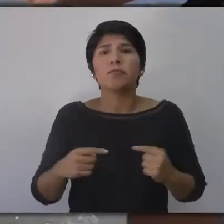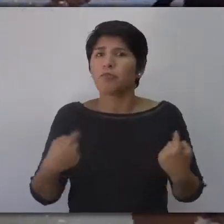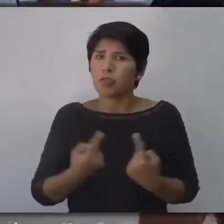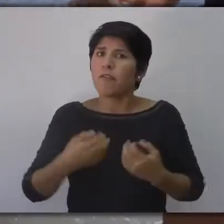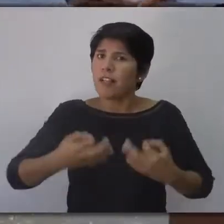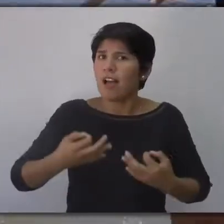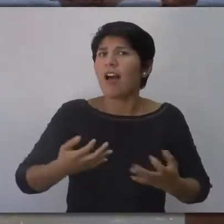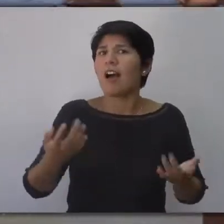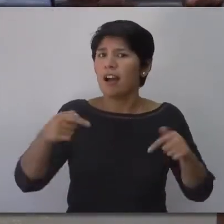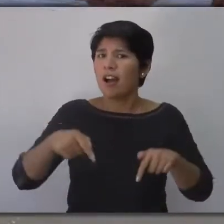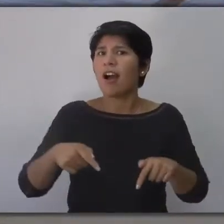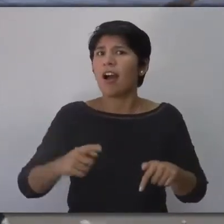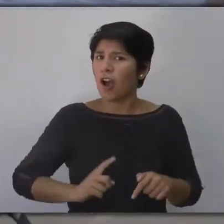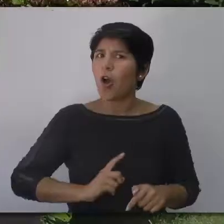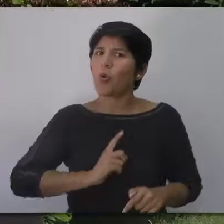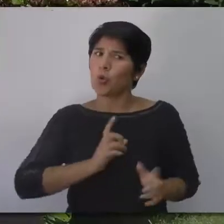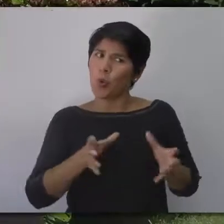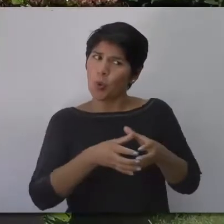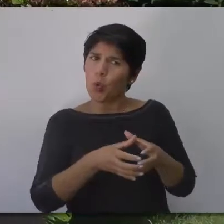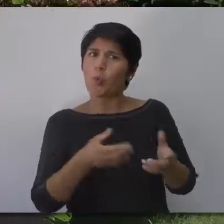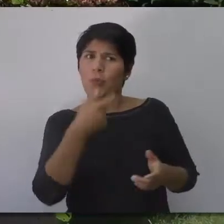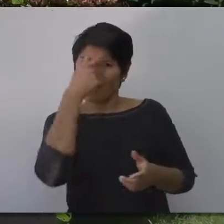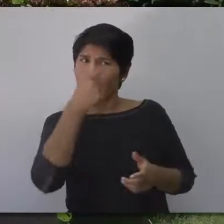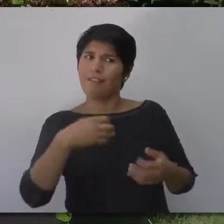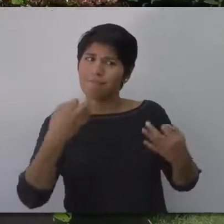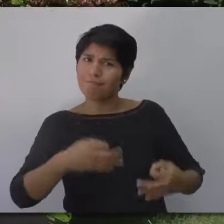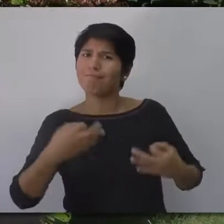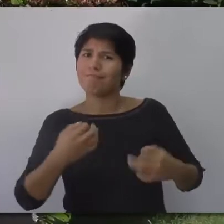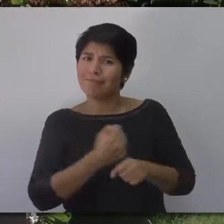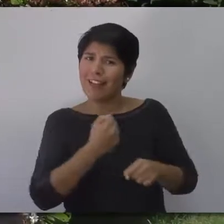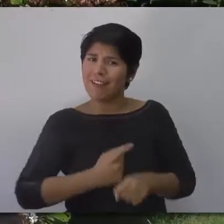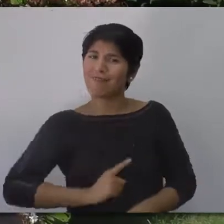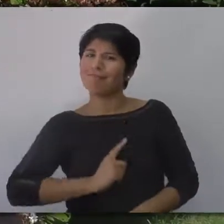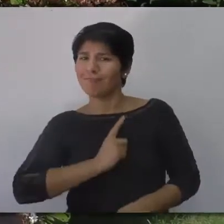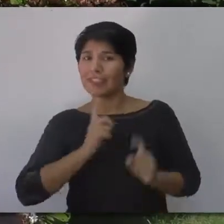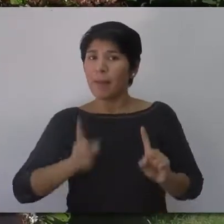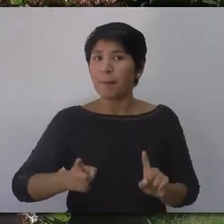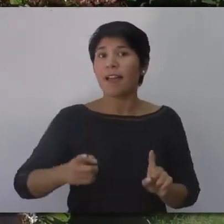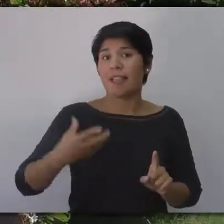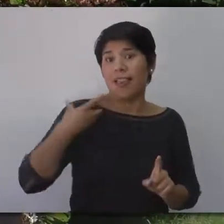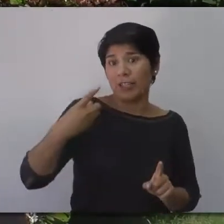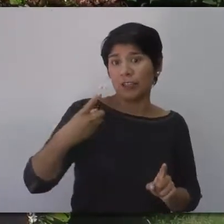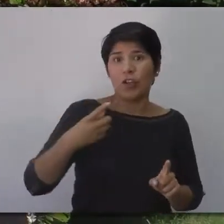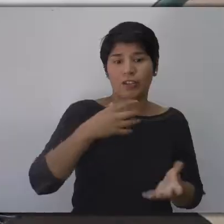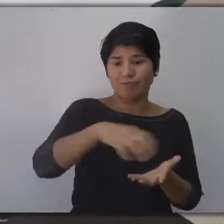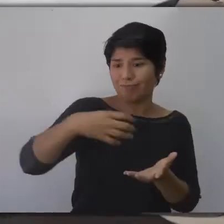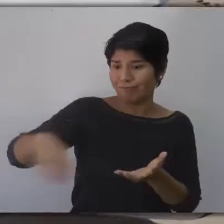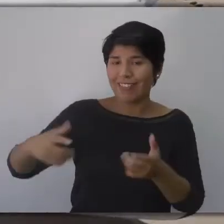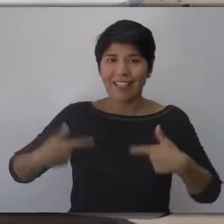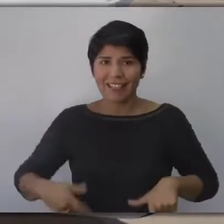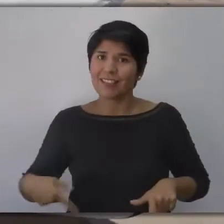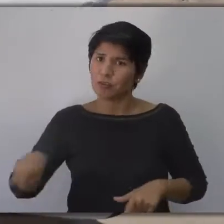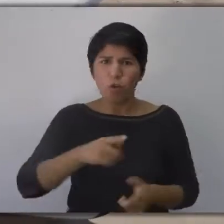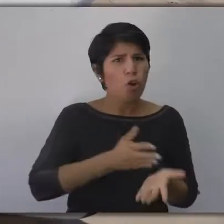bueno, la verdad que muy orgullosa del equipo técnico y de la colaboración de todas las direcciones